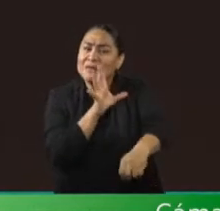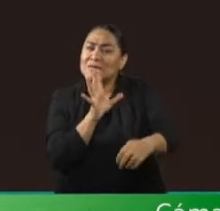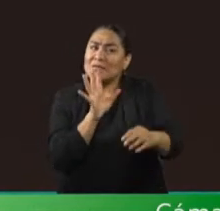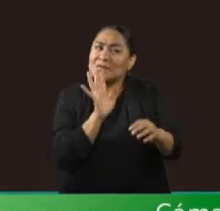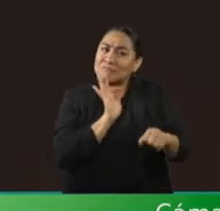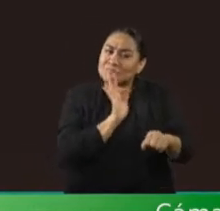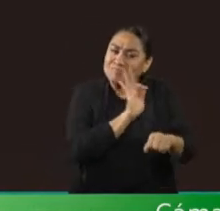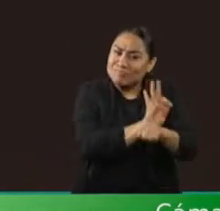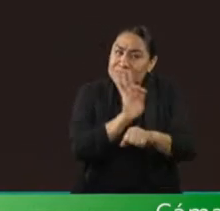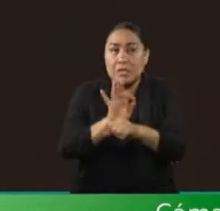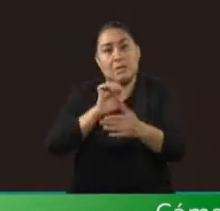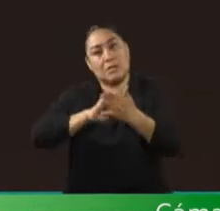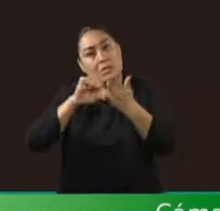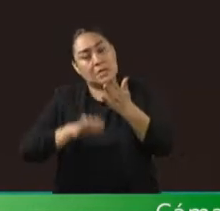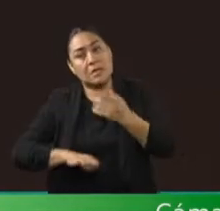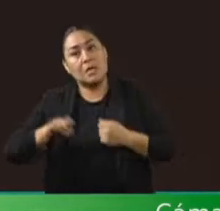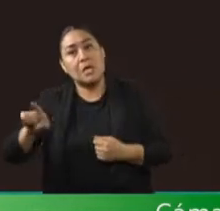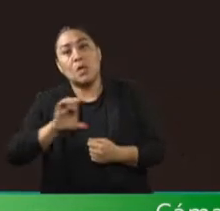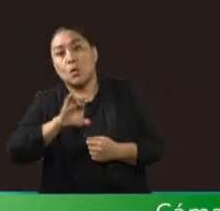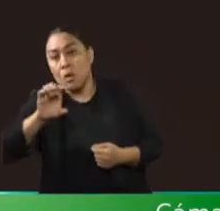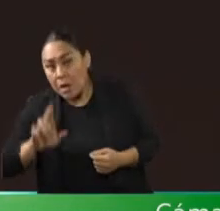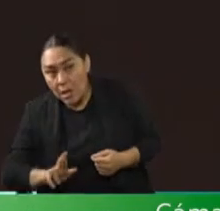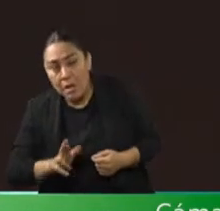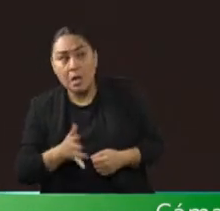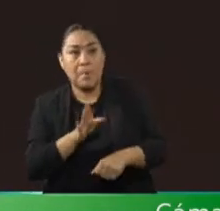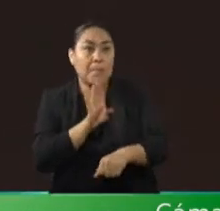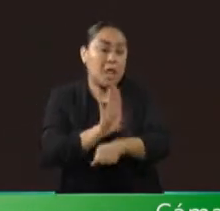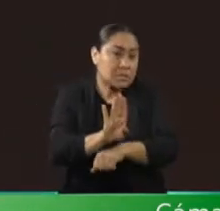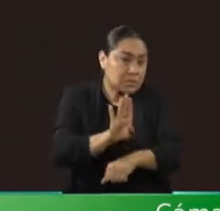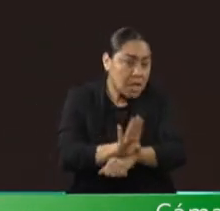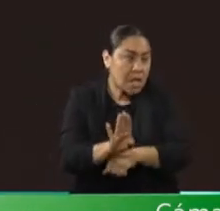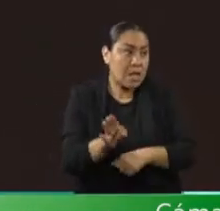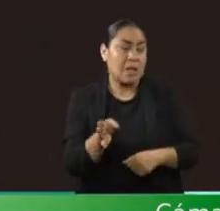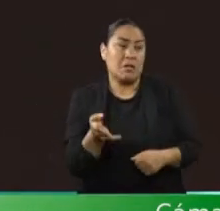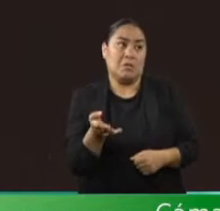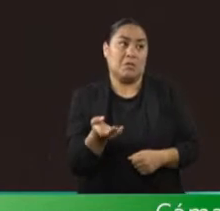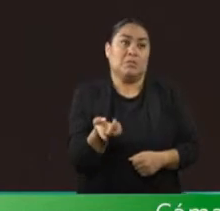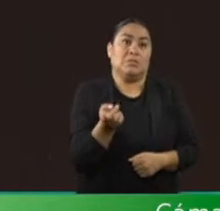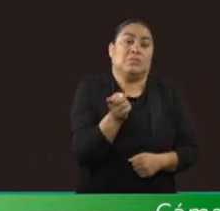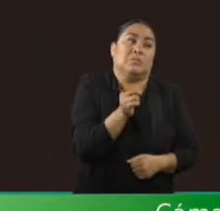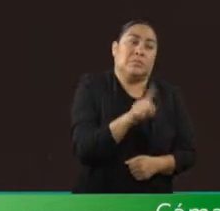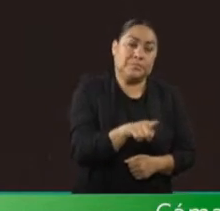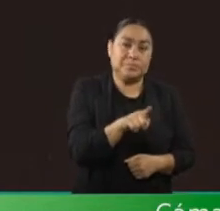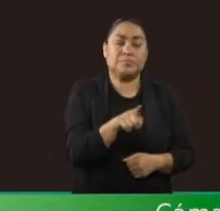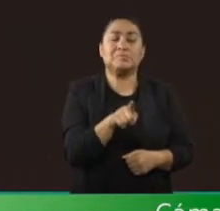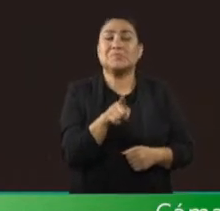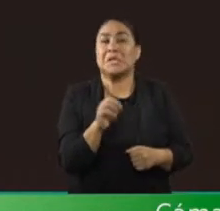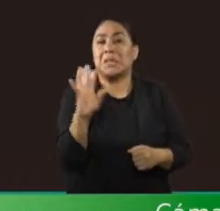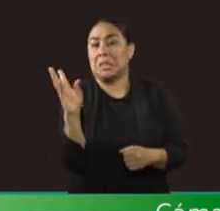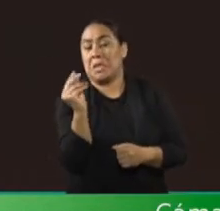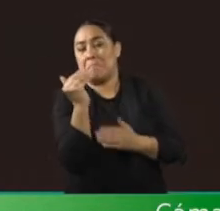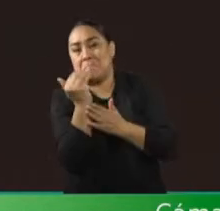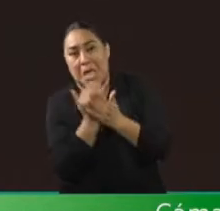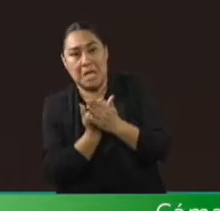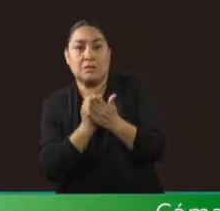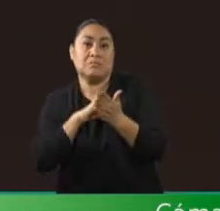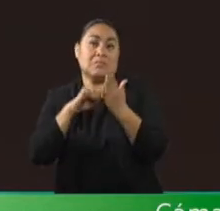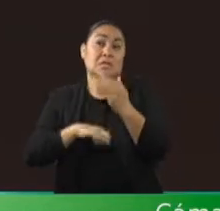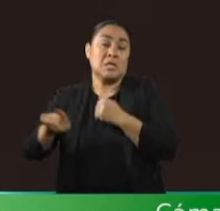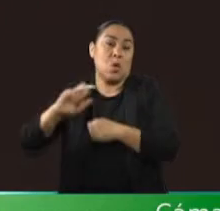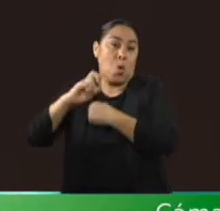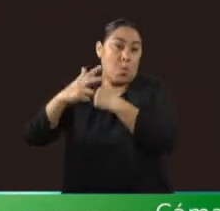otros países como Costa Rica, Brasil, y no se diga de la brecha tecnológica con países europeos